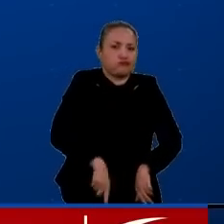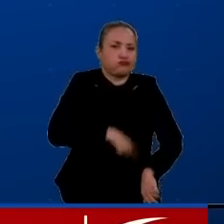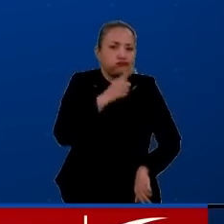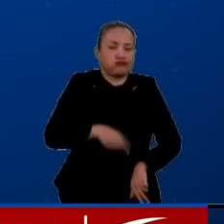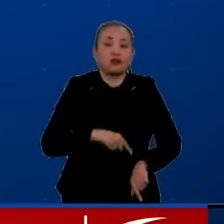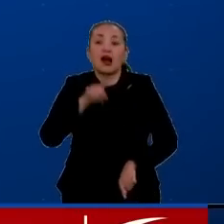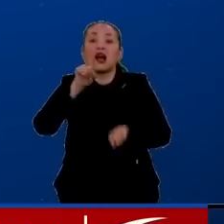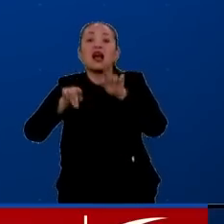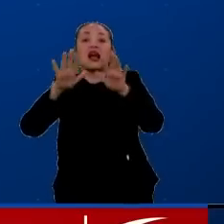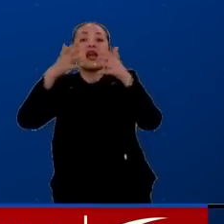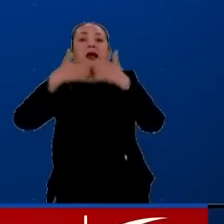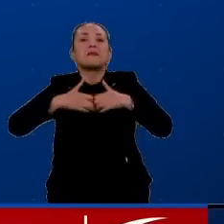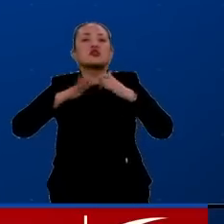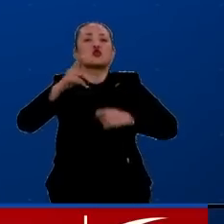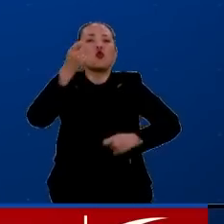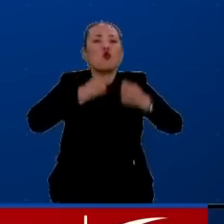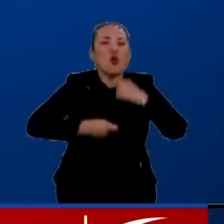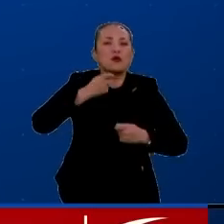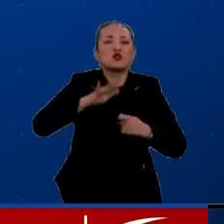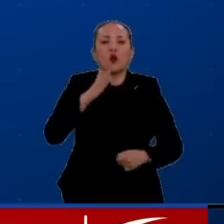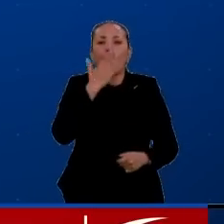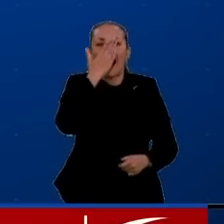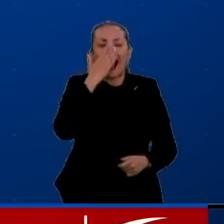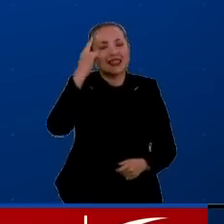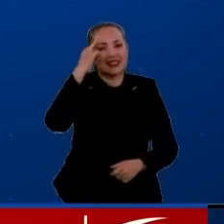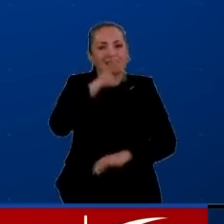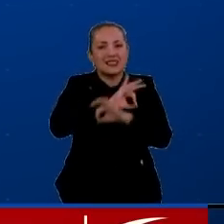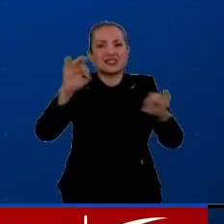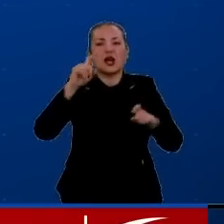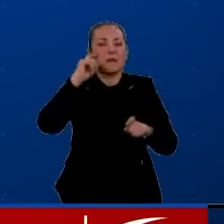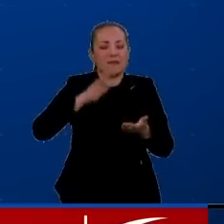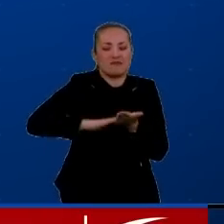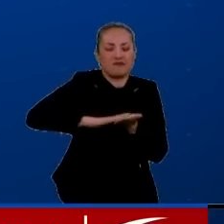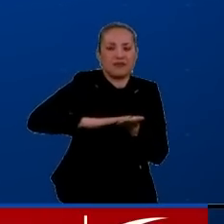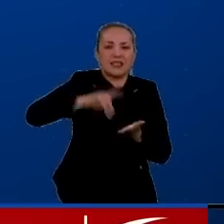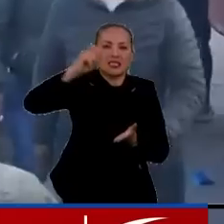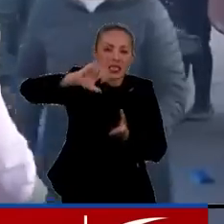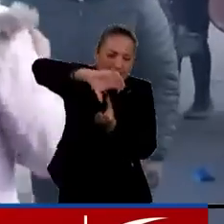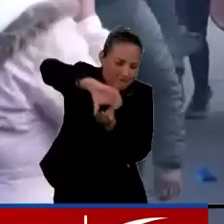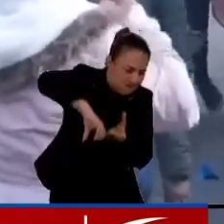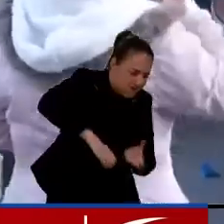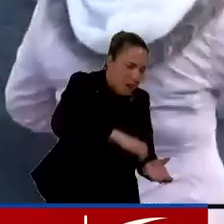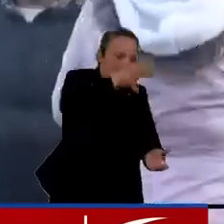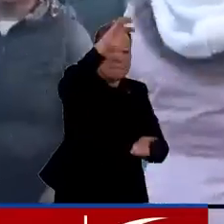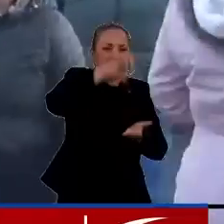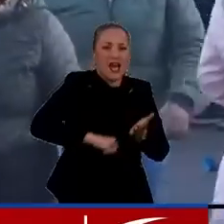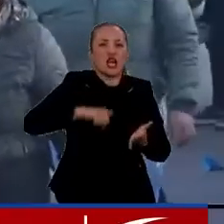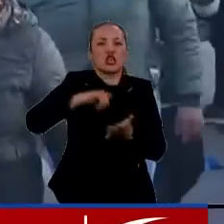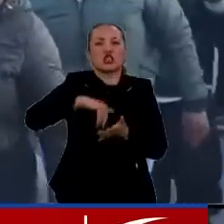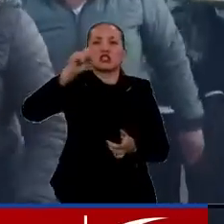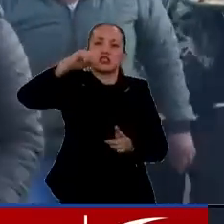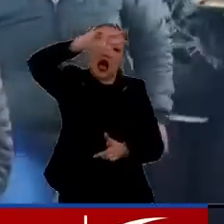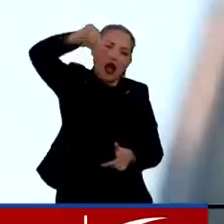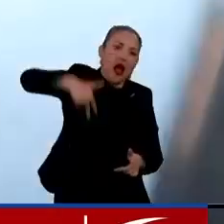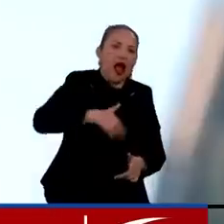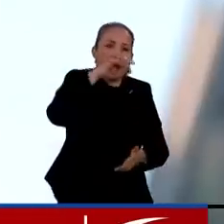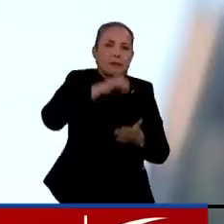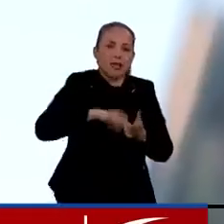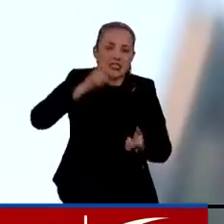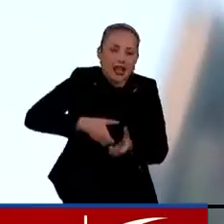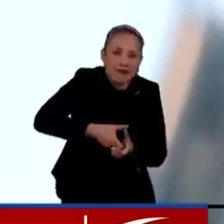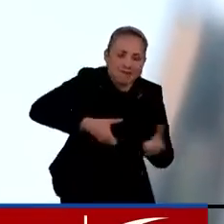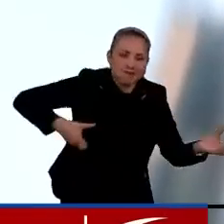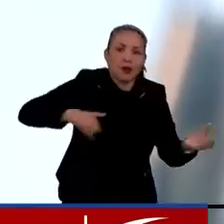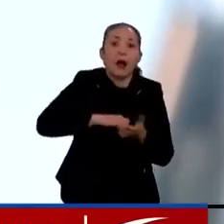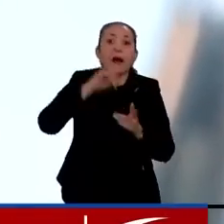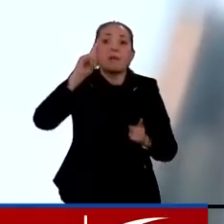empresas comercializadoras de gas optaron por construir un pequeño gasoducto para evitar la circulación por esta vía. Sin embargo, los productos que salen del departamento no